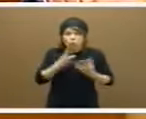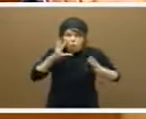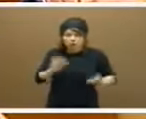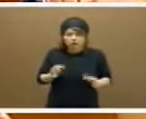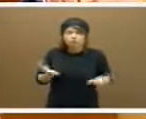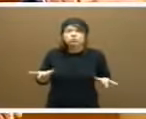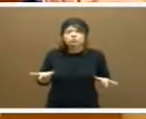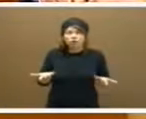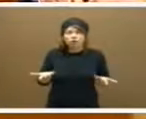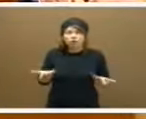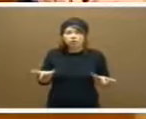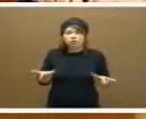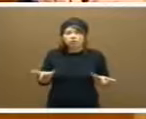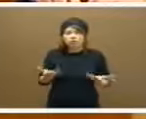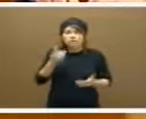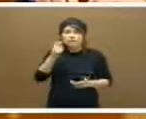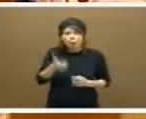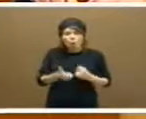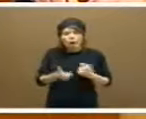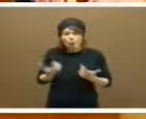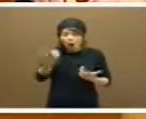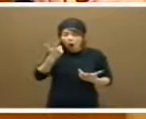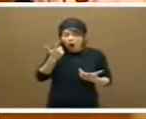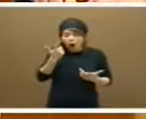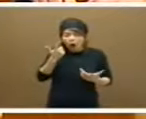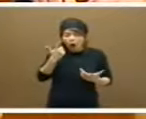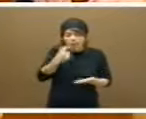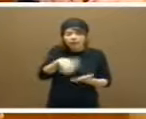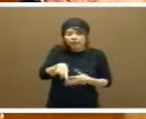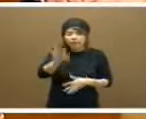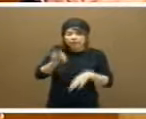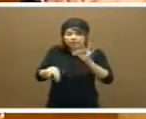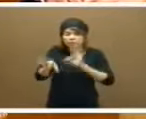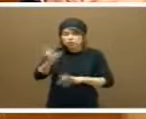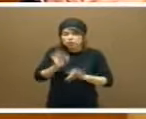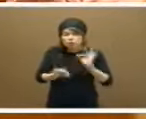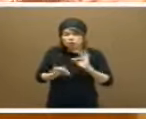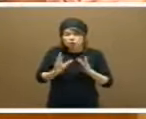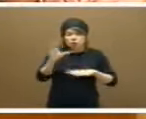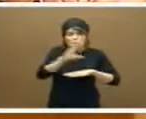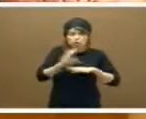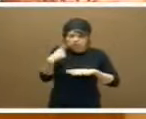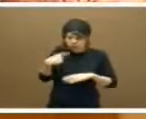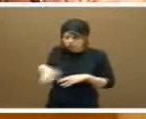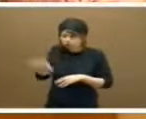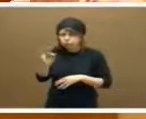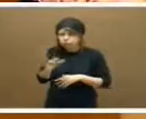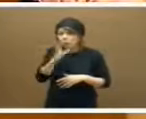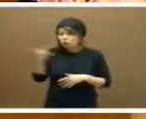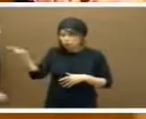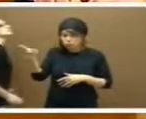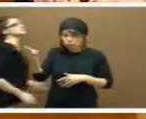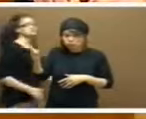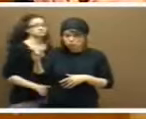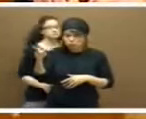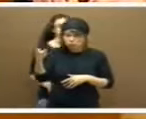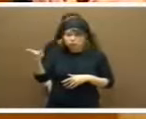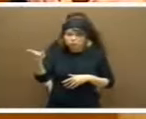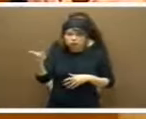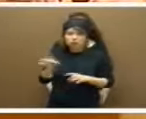con mucha prudencia. De tal manera que cautelarmente se han tomado una serie de decisiones por parte de la Consejería. Porque lo que usted, y por